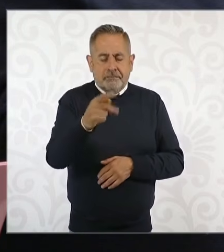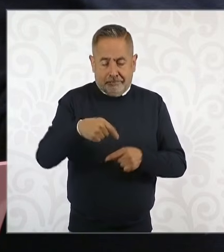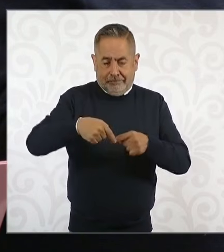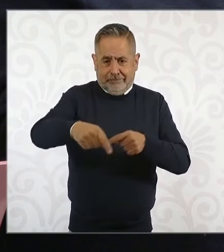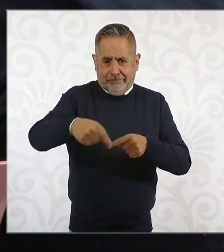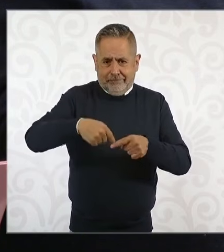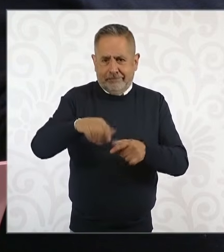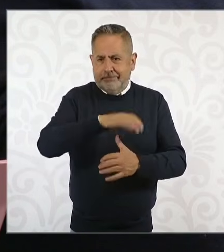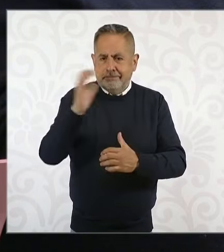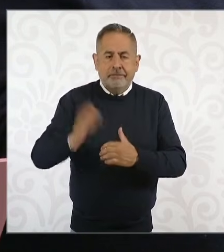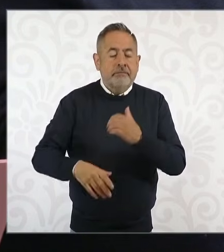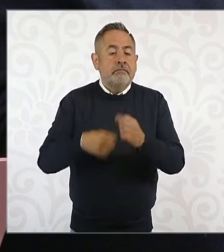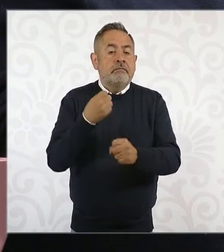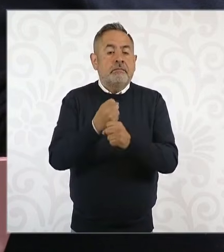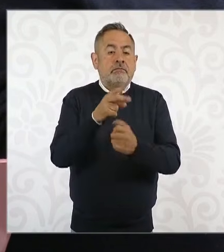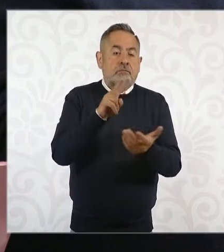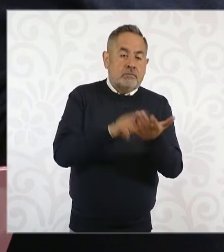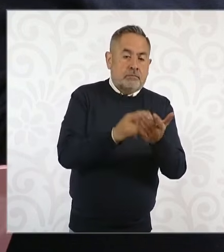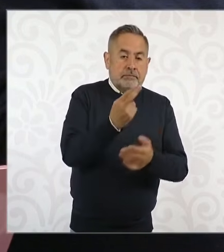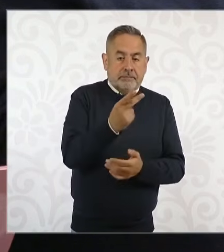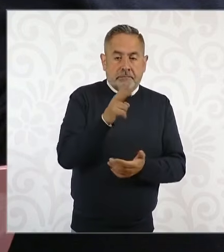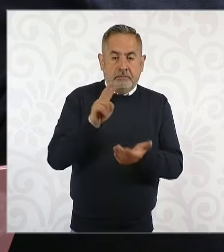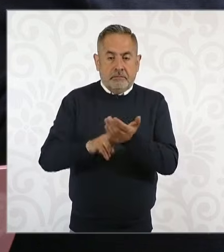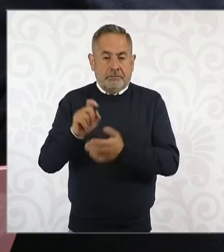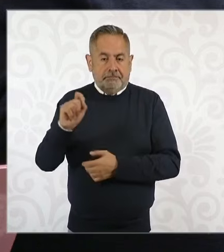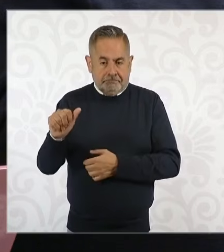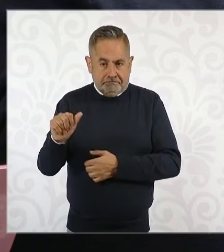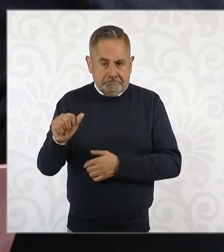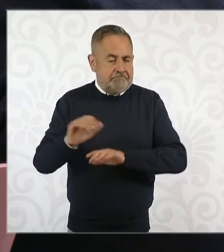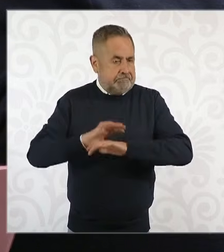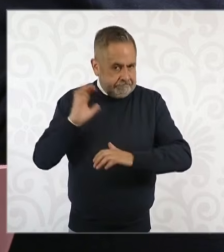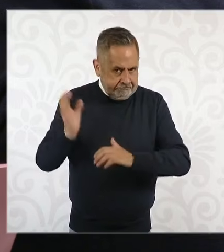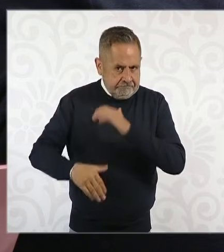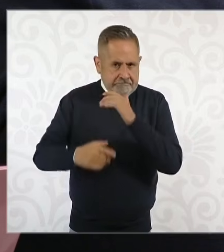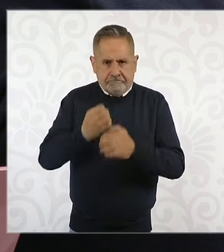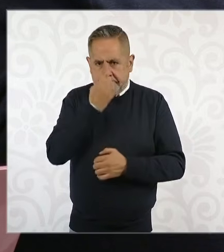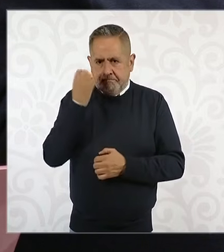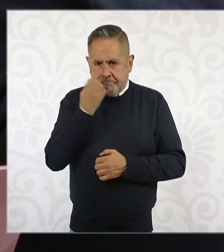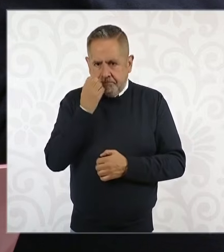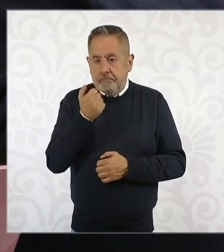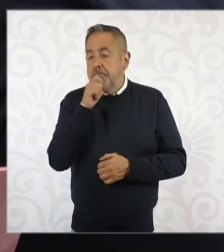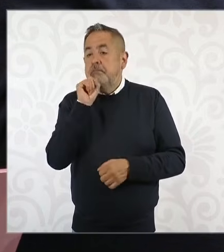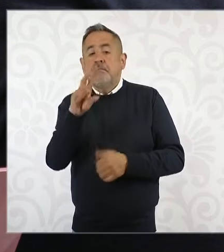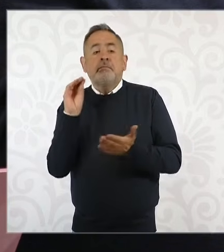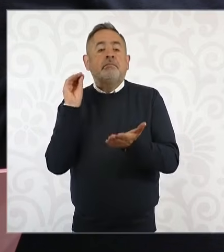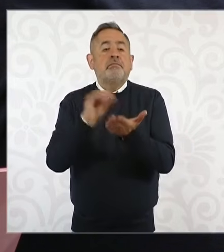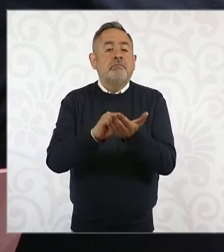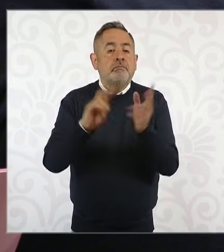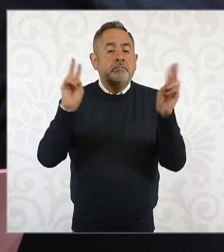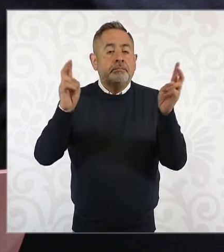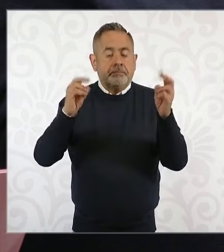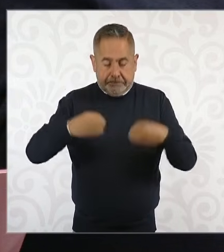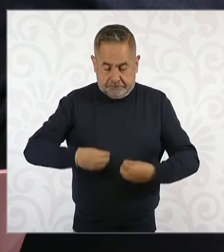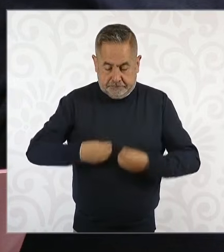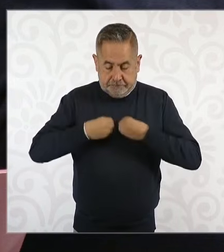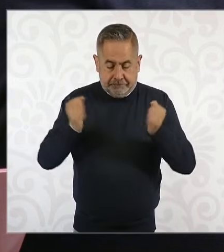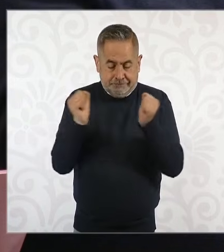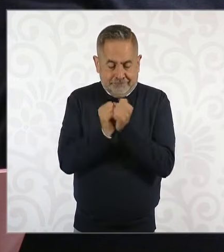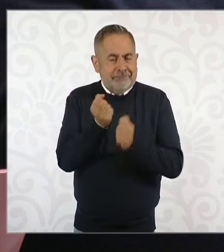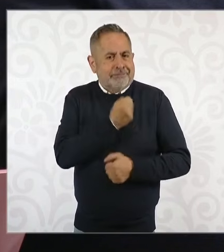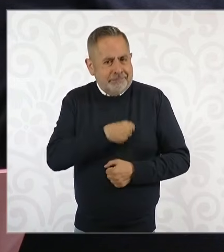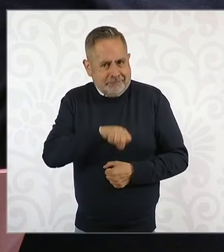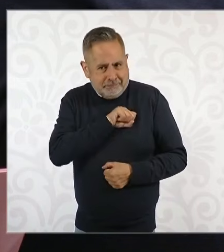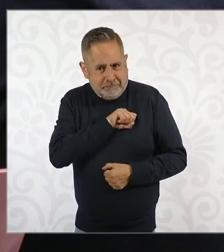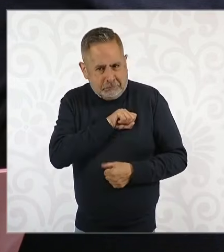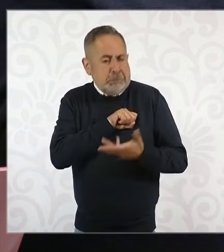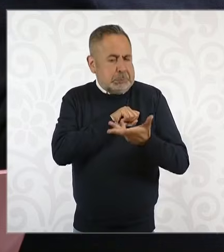escolar 2025-2026. Asimismo, pues la implementación de este programa de vida saludable. En ese sentido, pues nosotros